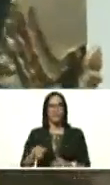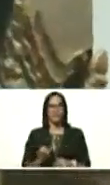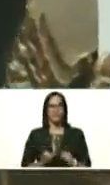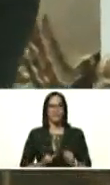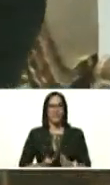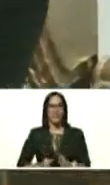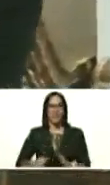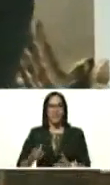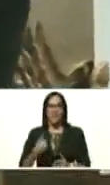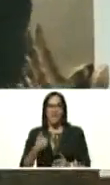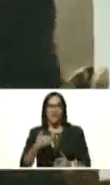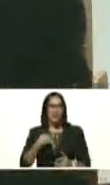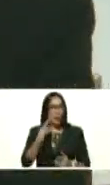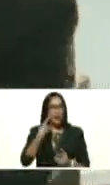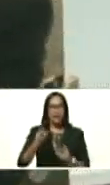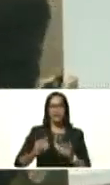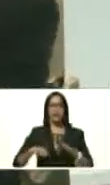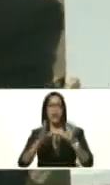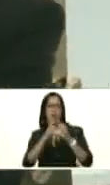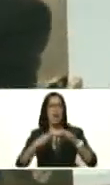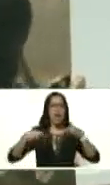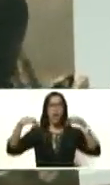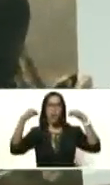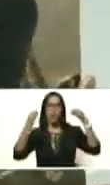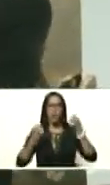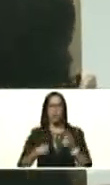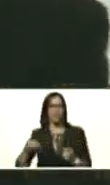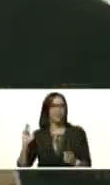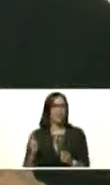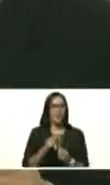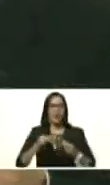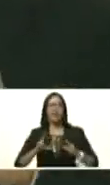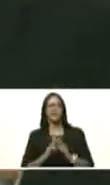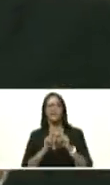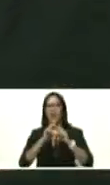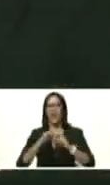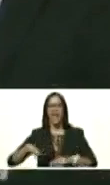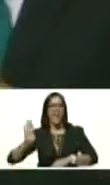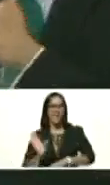Hay un país donde la luna se acuesta cantando.